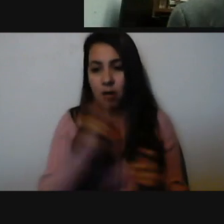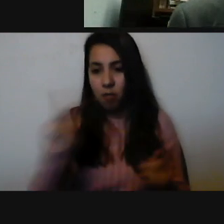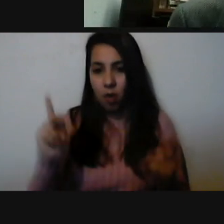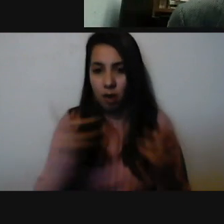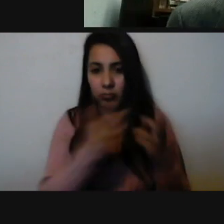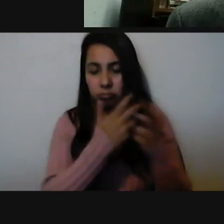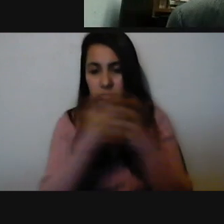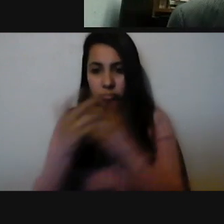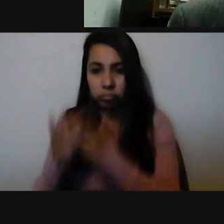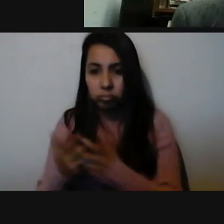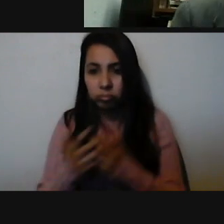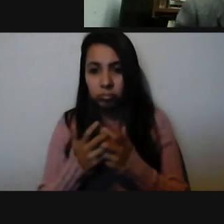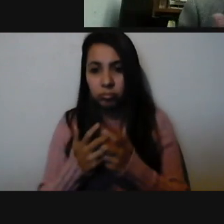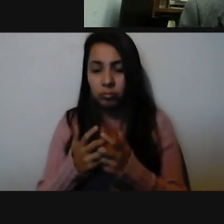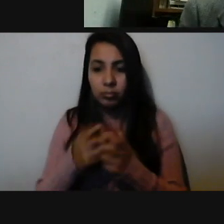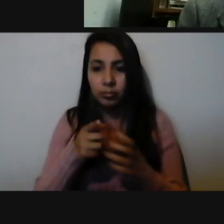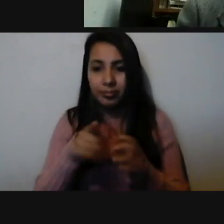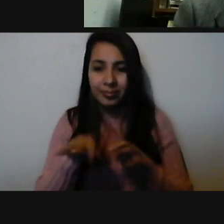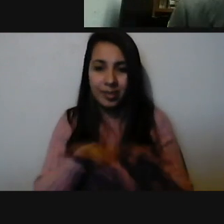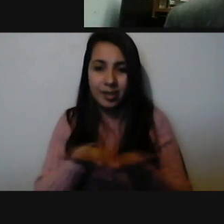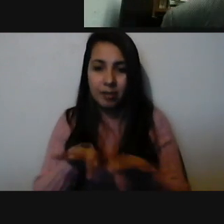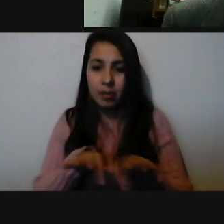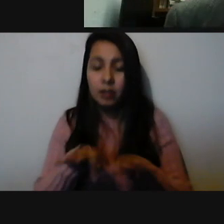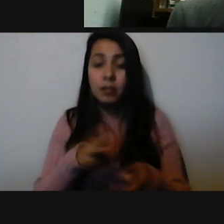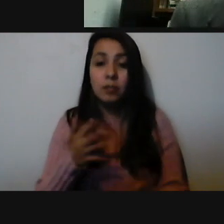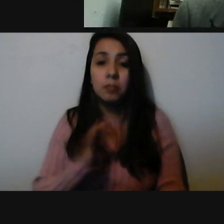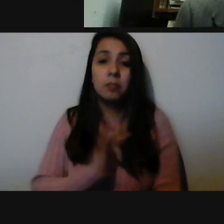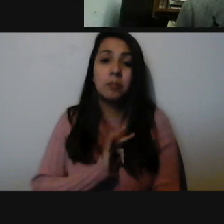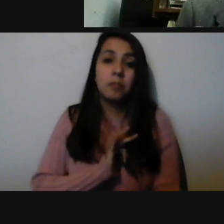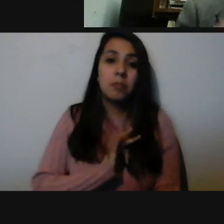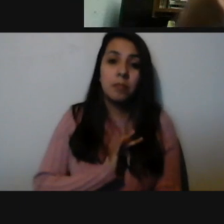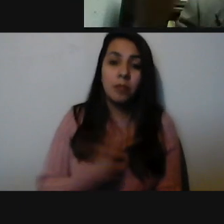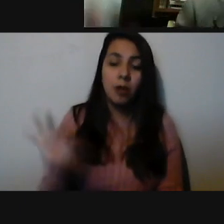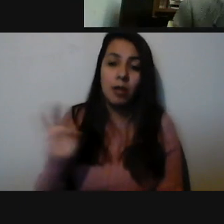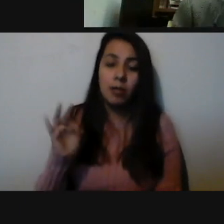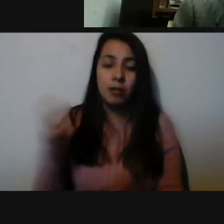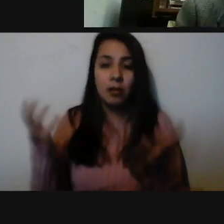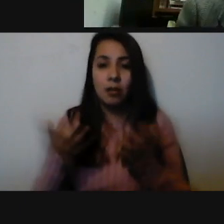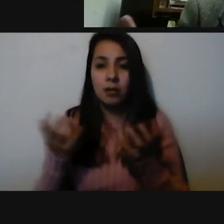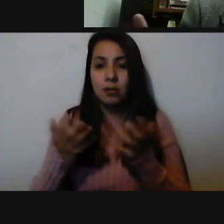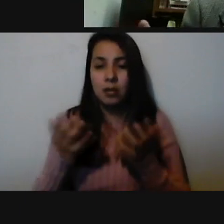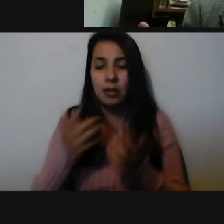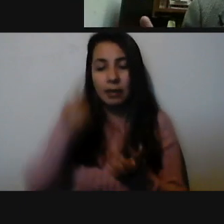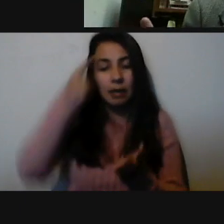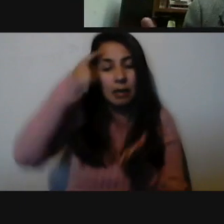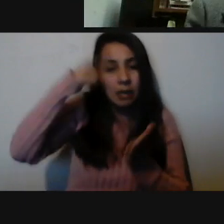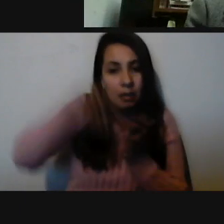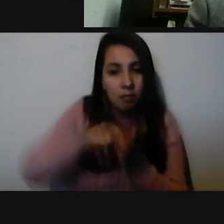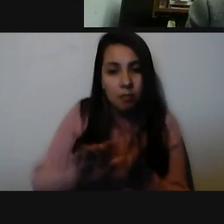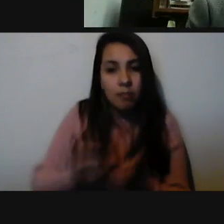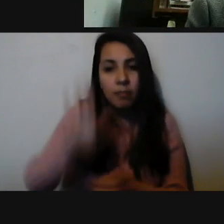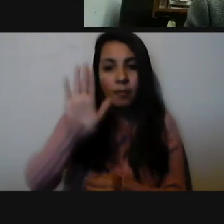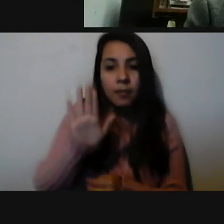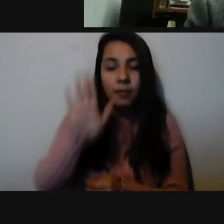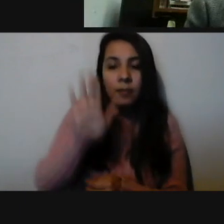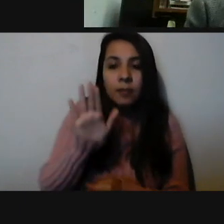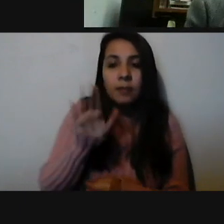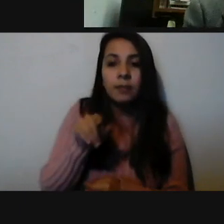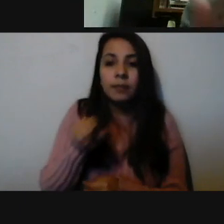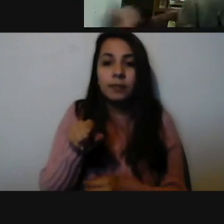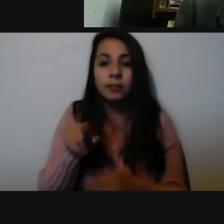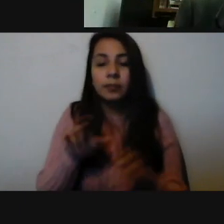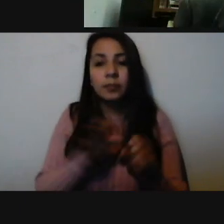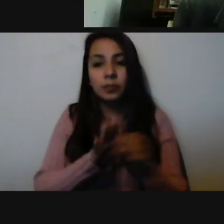todas estas moléculas que tienen ciertas simetrías, como los otros aminoácidos con los que estamos trabajando, podemos